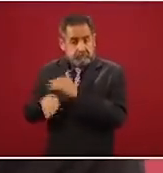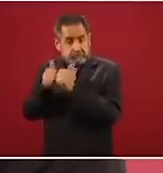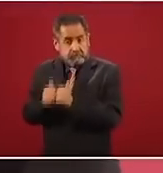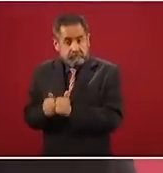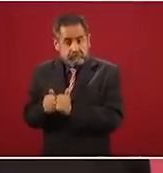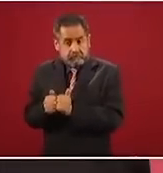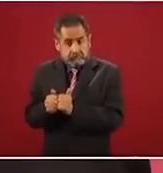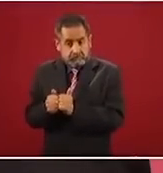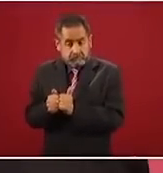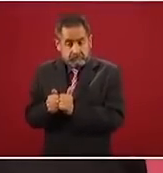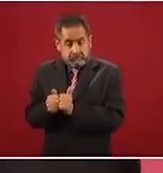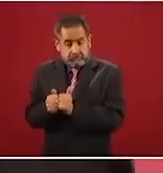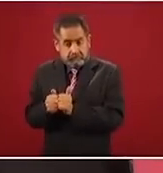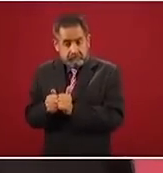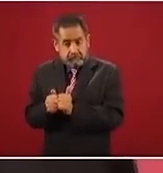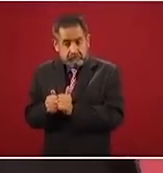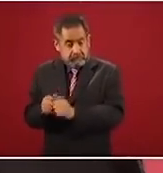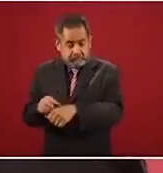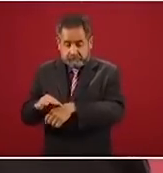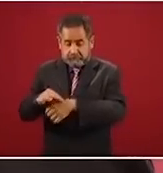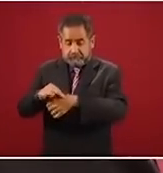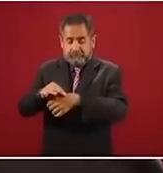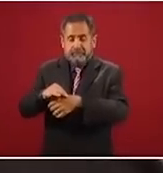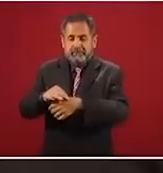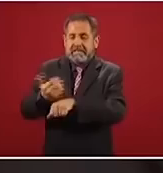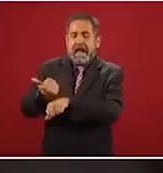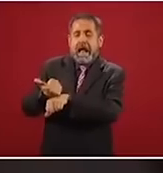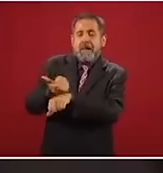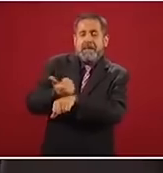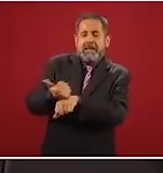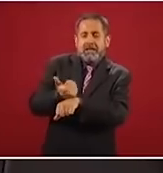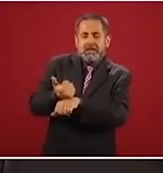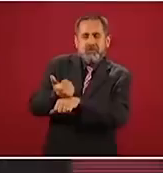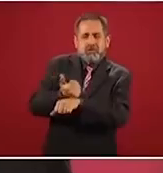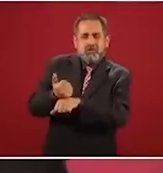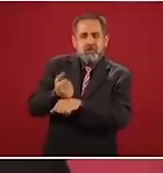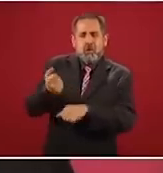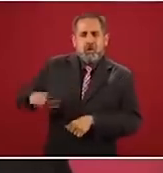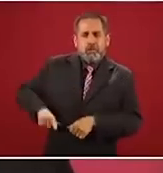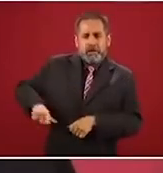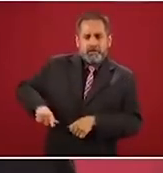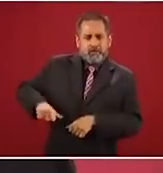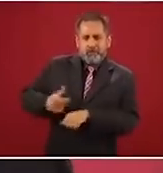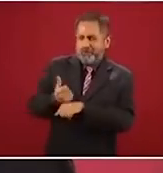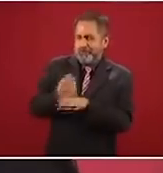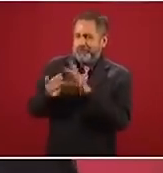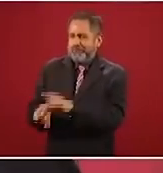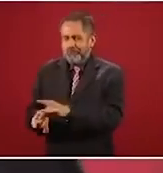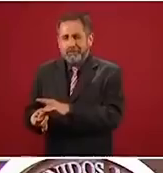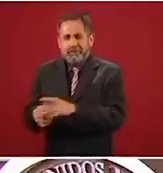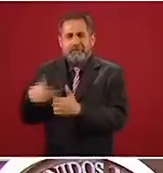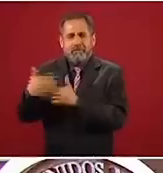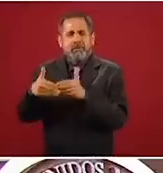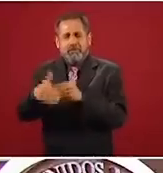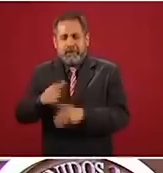se pone uno de color amarillo burócrata y es más propenso al cáncer de